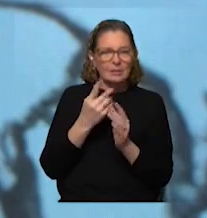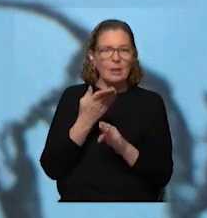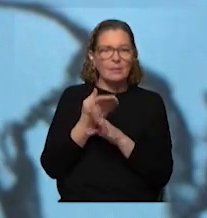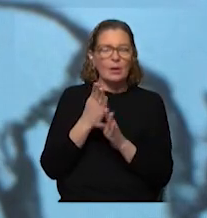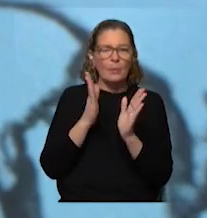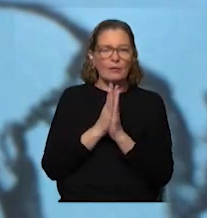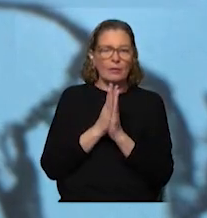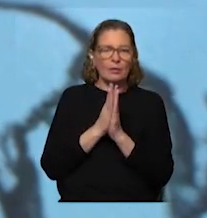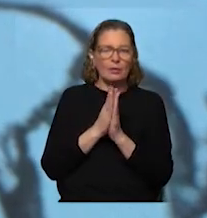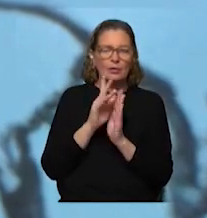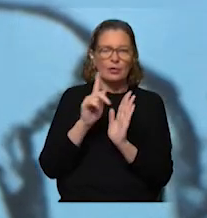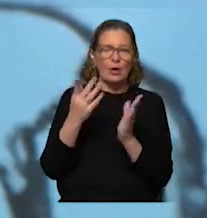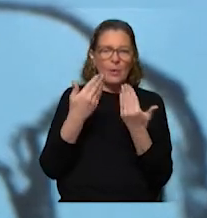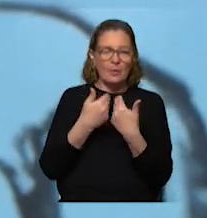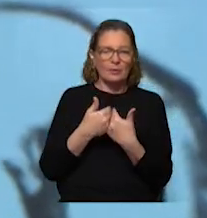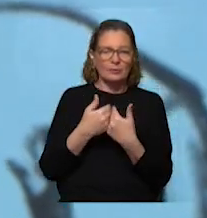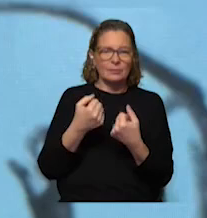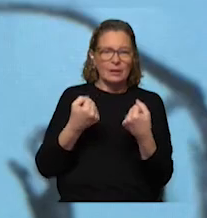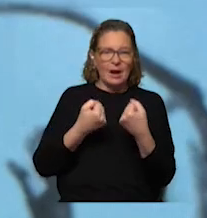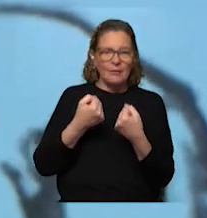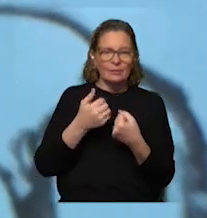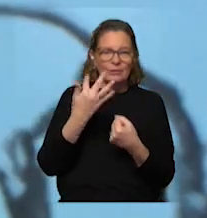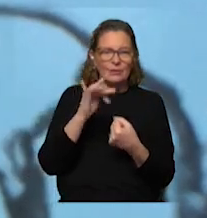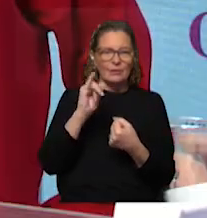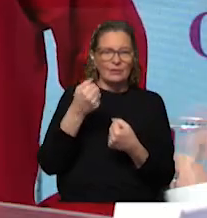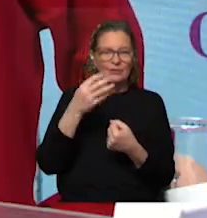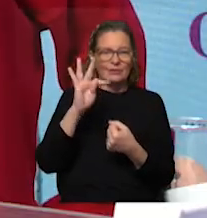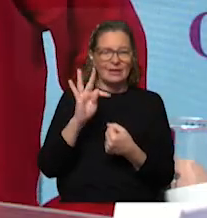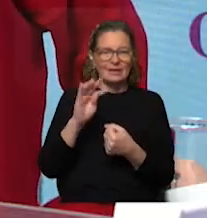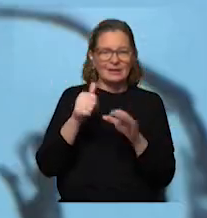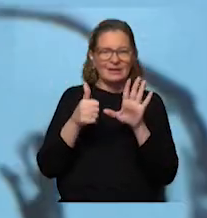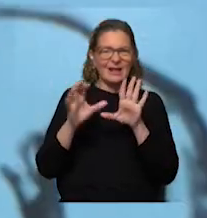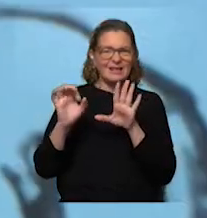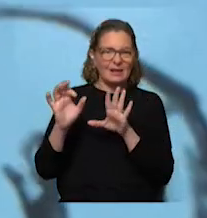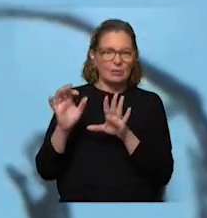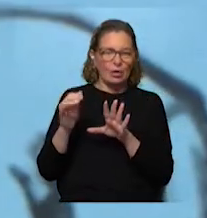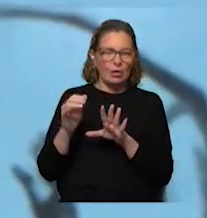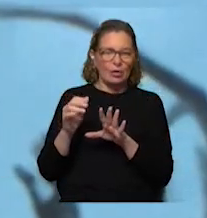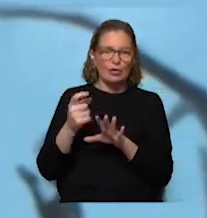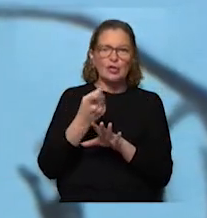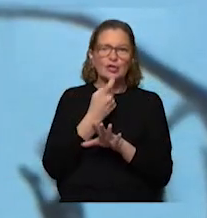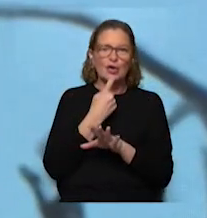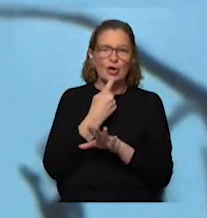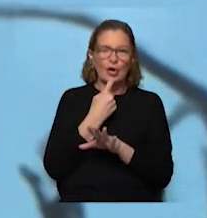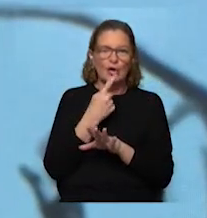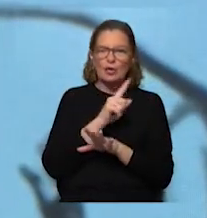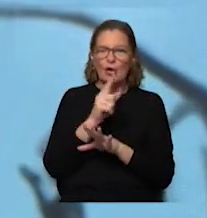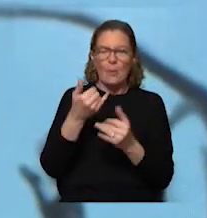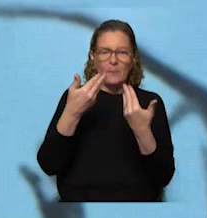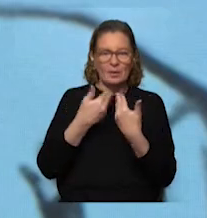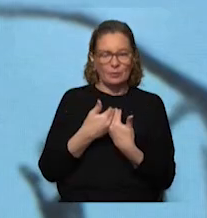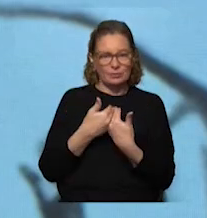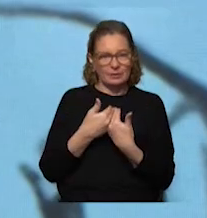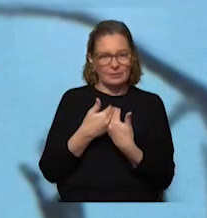que no me preguntes sobre el Fiat 600 fue como estoy cansada de contar lo del Fiat 600 rojo me dice no me preguntes fue